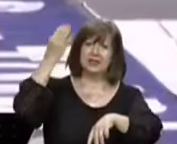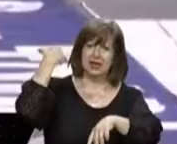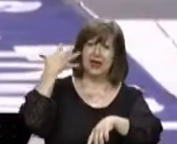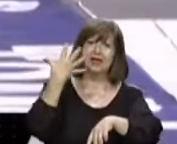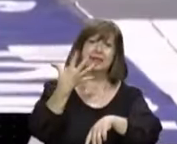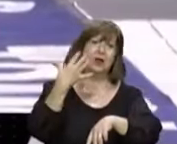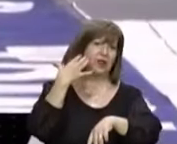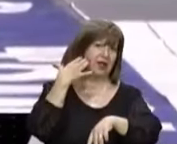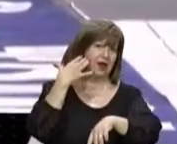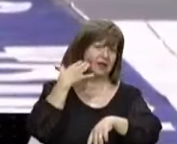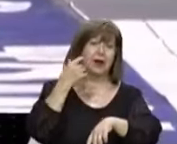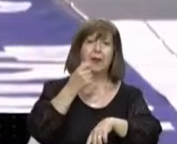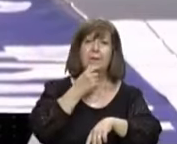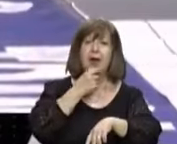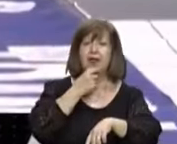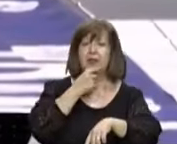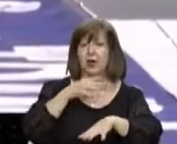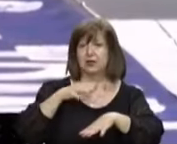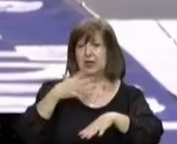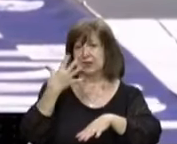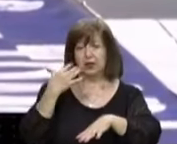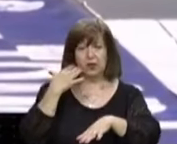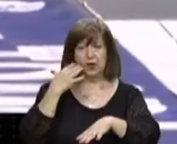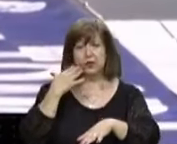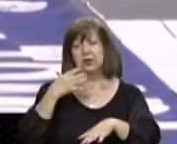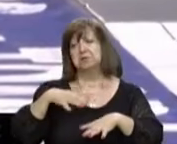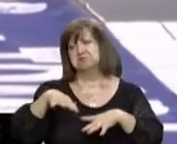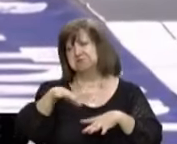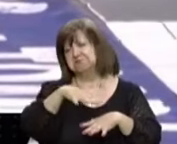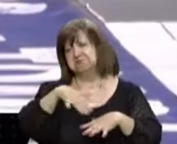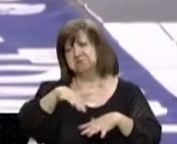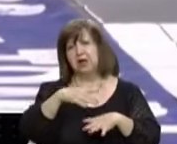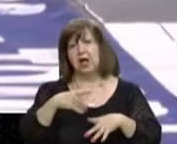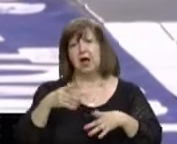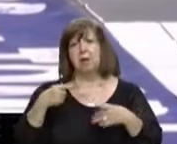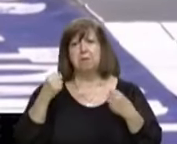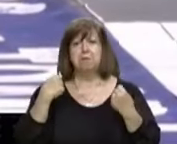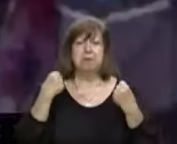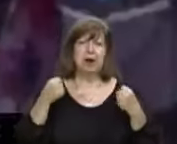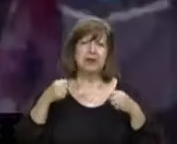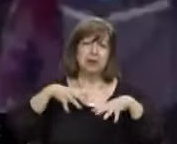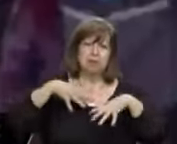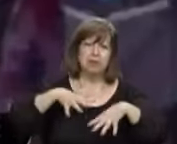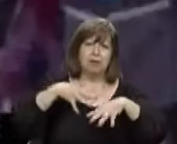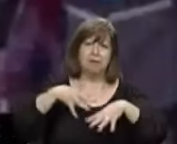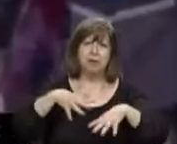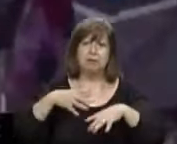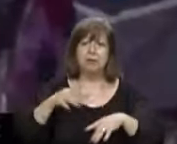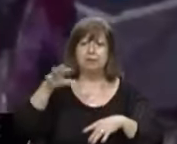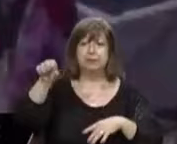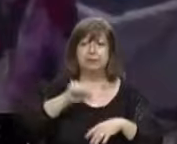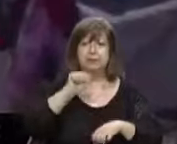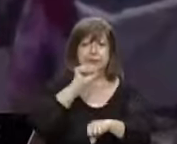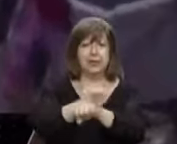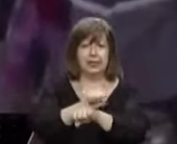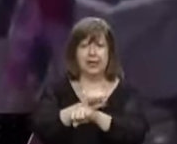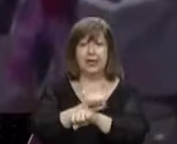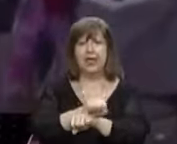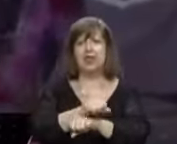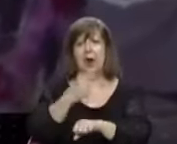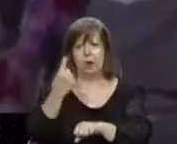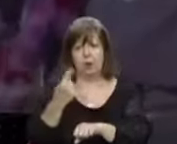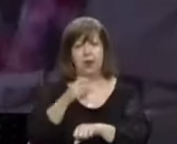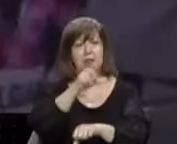por el centro de la ciudad de Mendoza, kilómetro cero, Patricia Mendocina, Las Heras, y finalmente terminó con un detenido y luego se sumó un